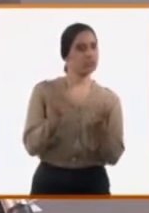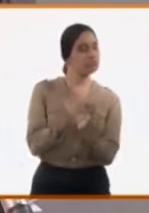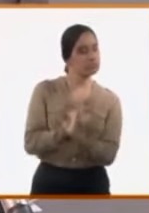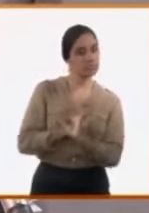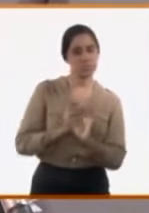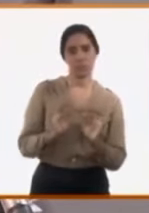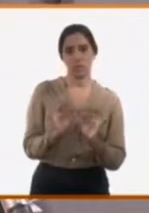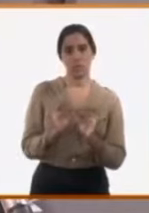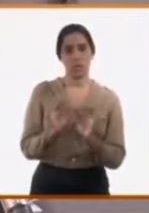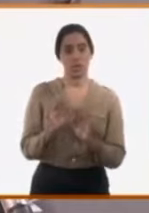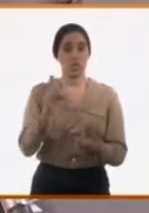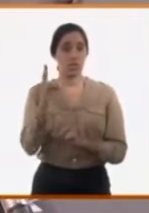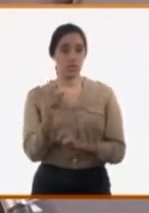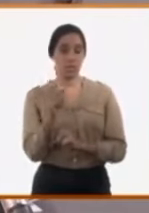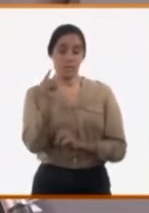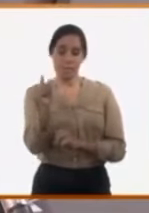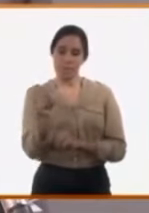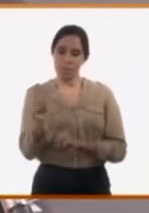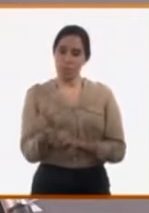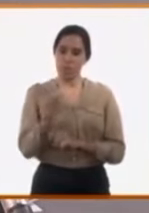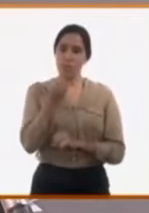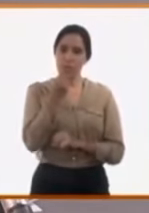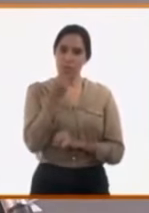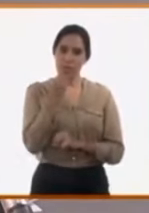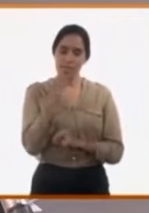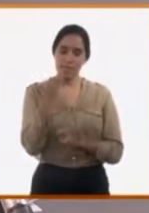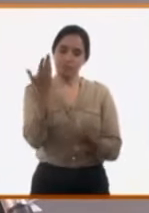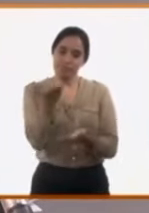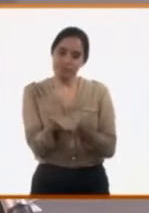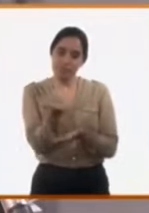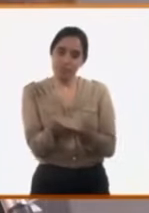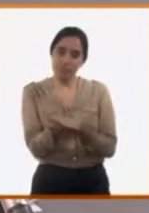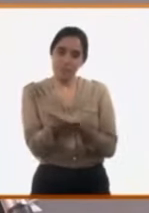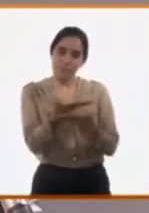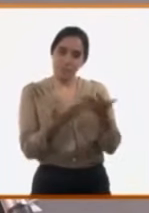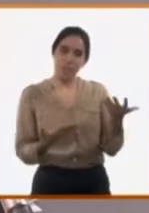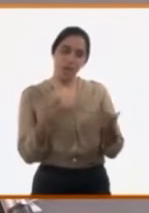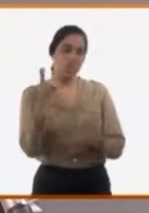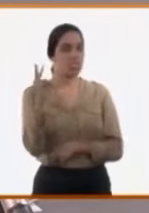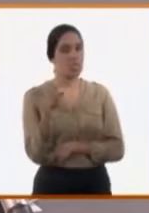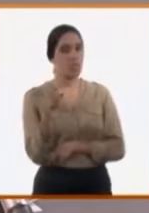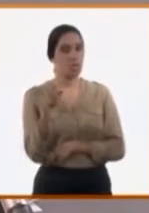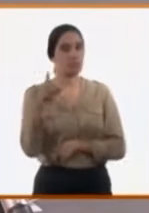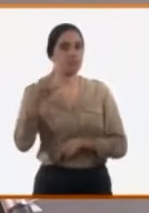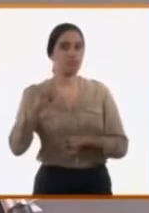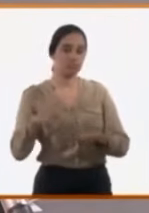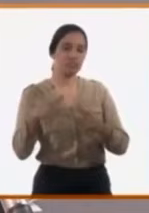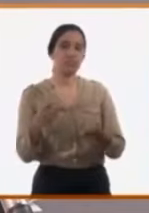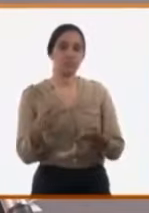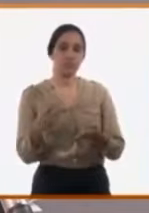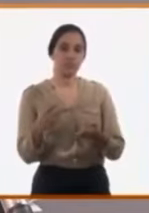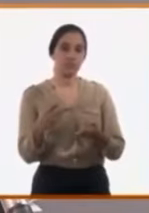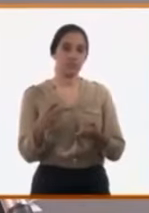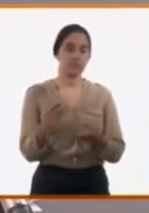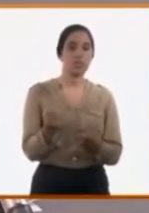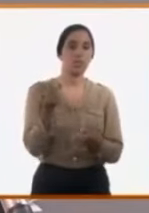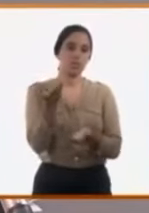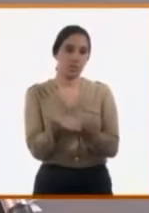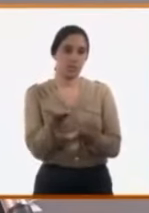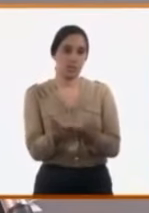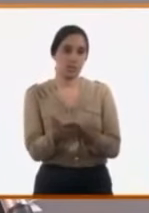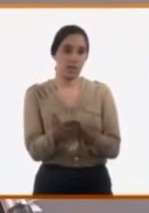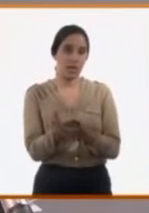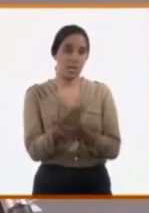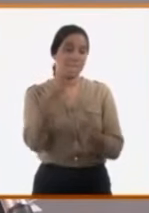reclamar dos veces la prueba de ingreso aquí el joven puede reclamar de manera anónima su prueba de ingreso primero y después solicitar si tiene más de